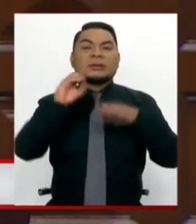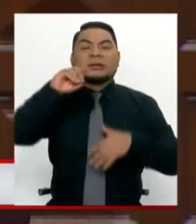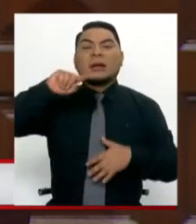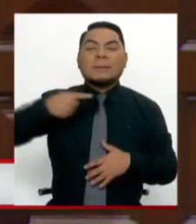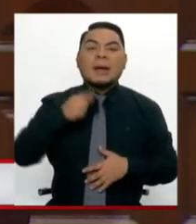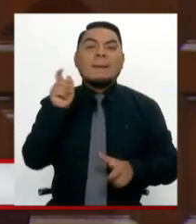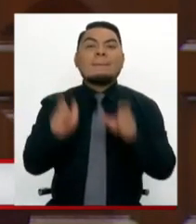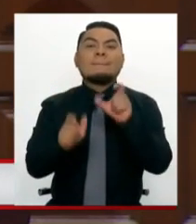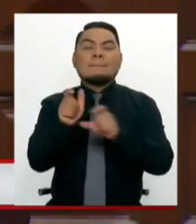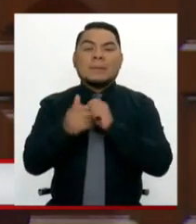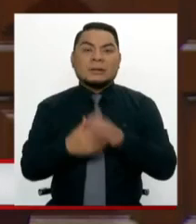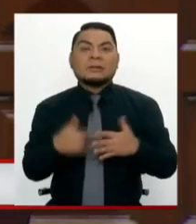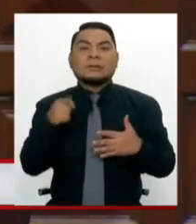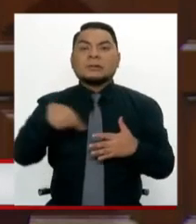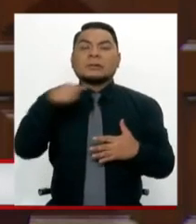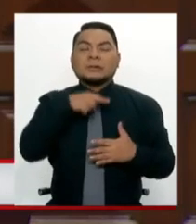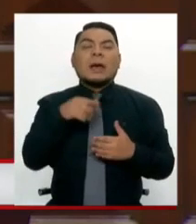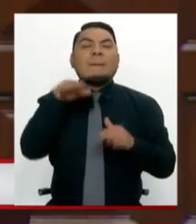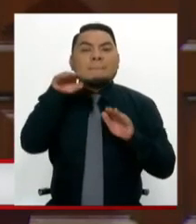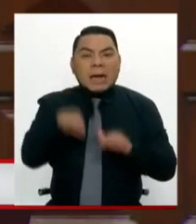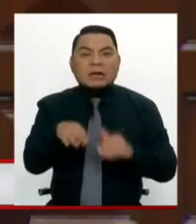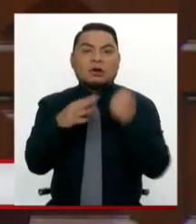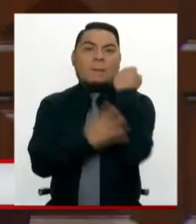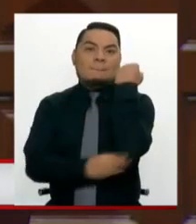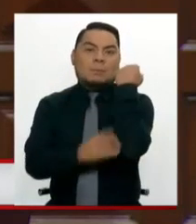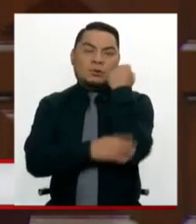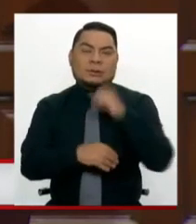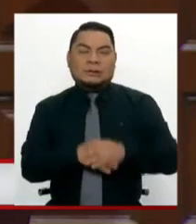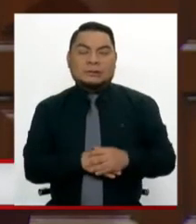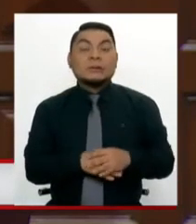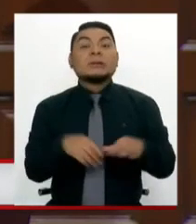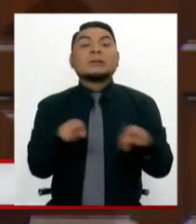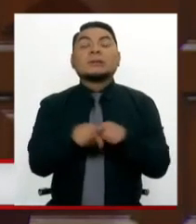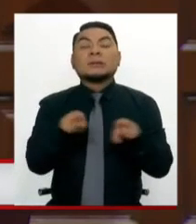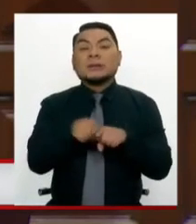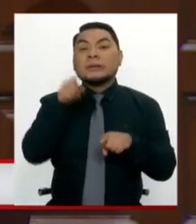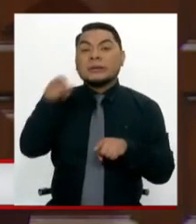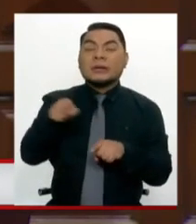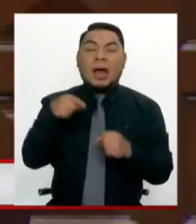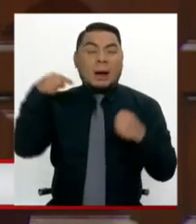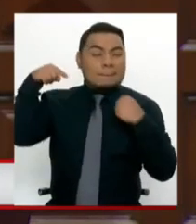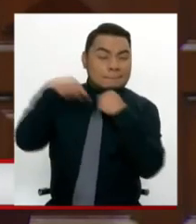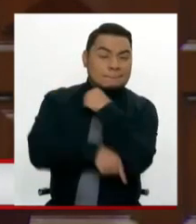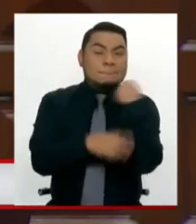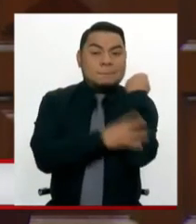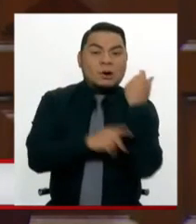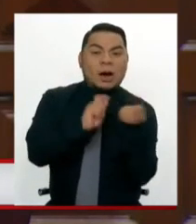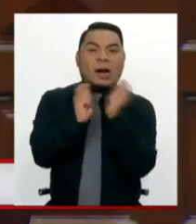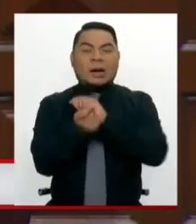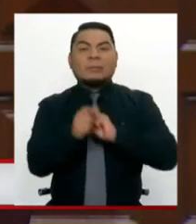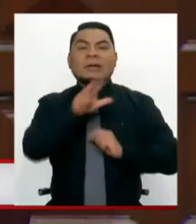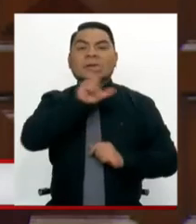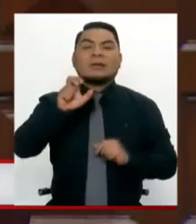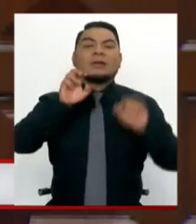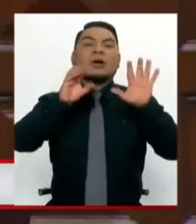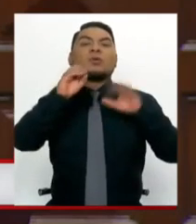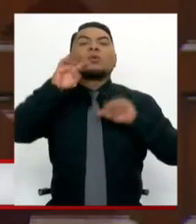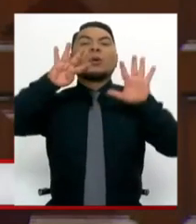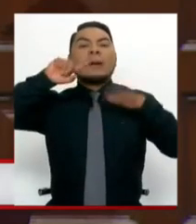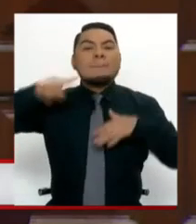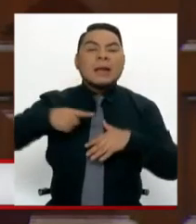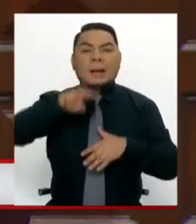1.260.000 ciudadanos que son menos pobres. Y también han salido de la extrema pobreza 309.000 peruanos y